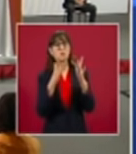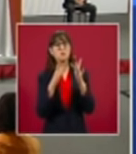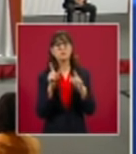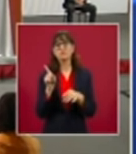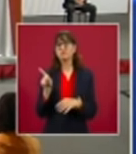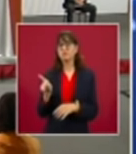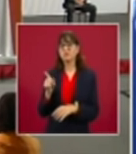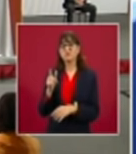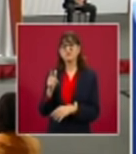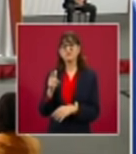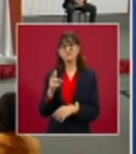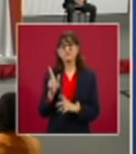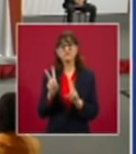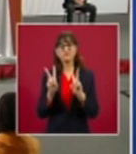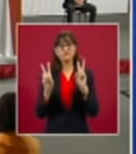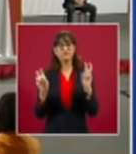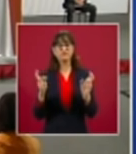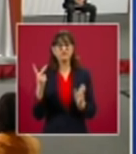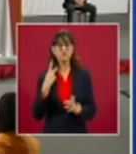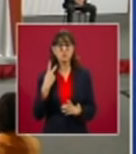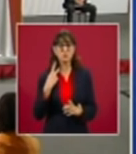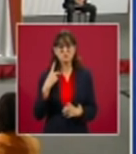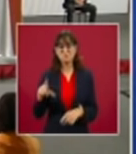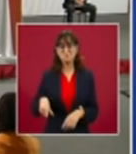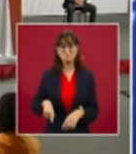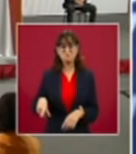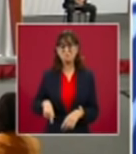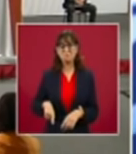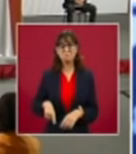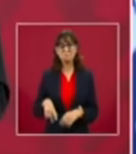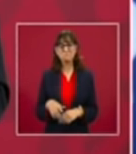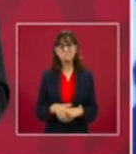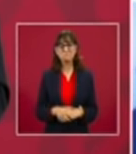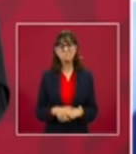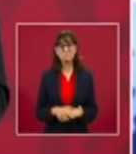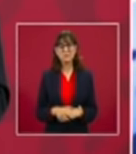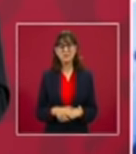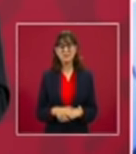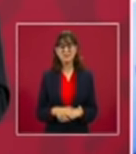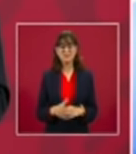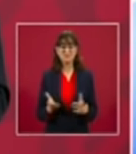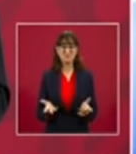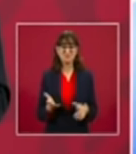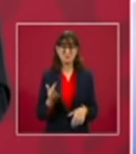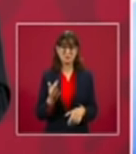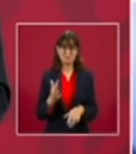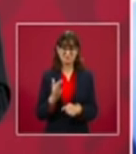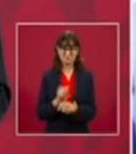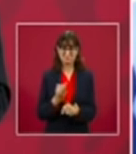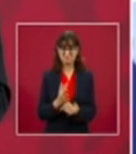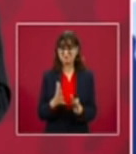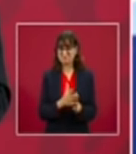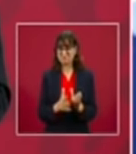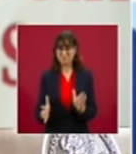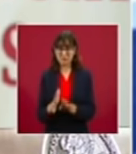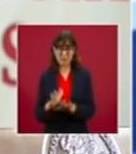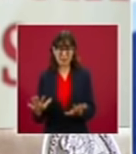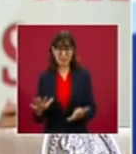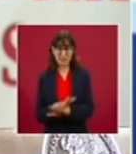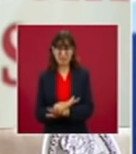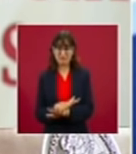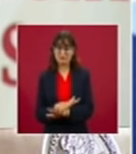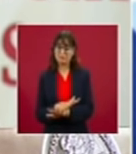relación tiene expectativas sobre la otra parte yo creo que la expectativa que